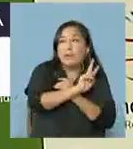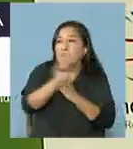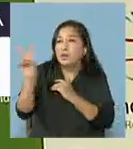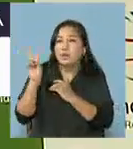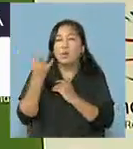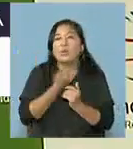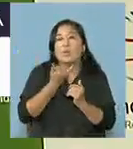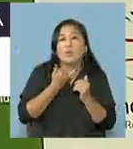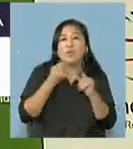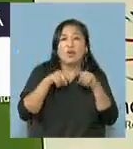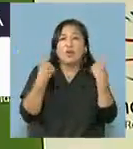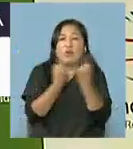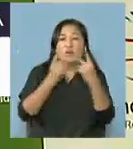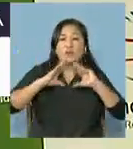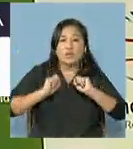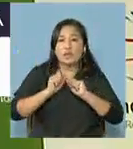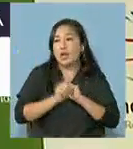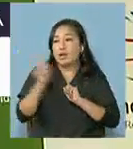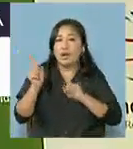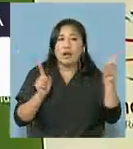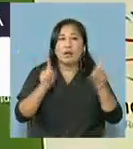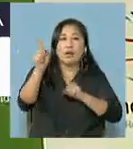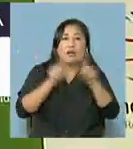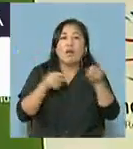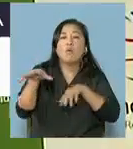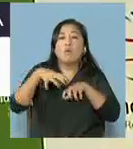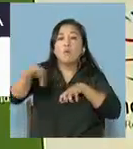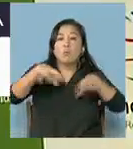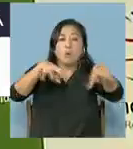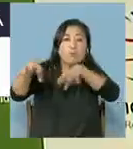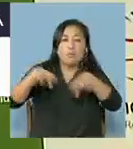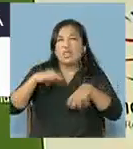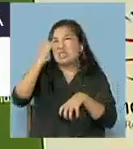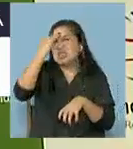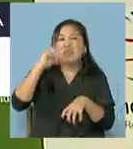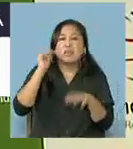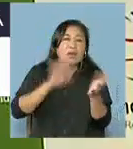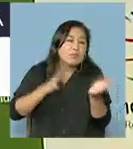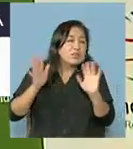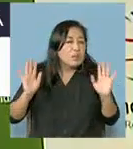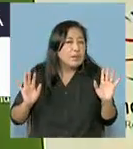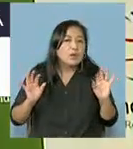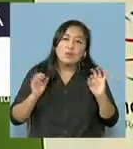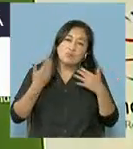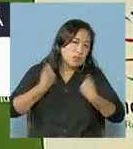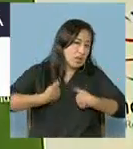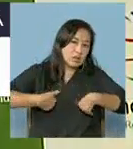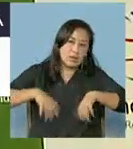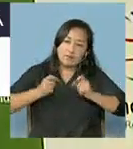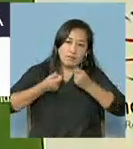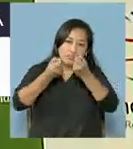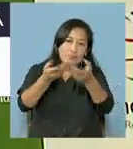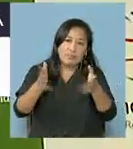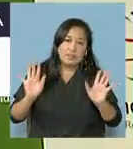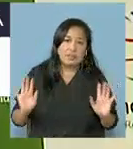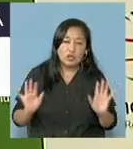vio dónde van a poner las oficinas, qué oficina va a ir, en eso están. Y sí, 15 días ya tranquilamente nosotros ya damos